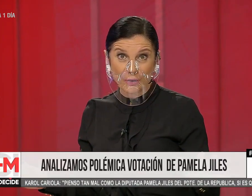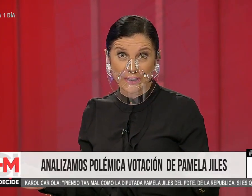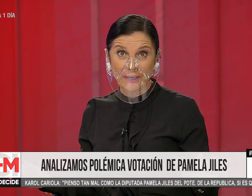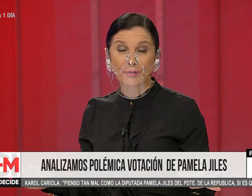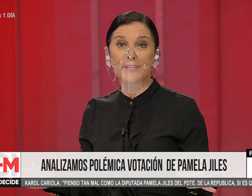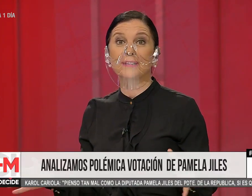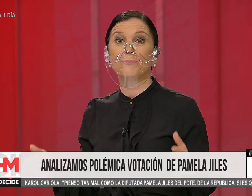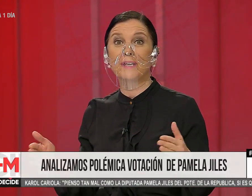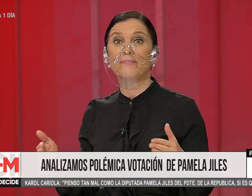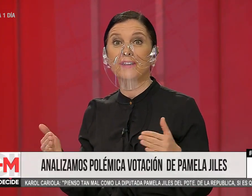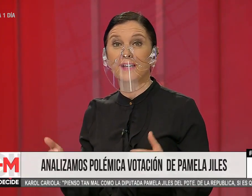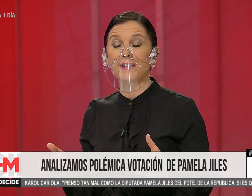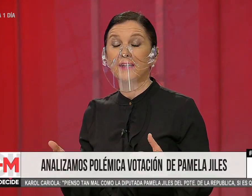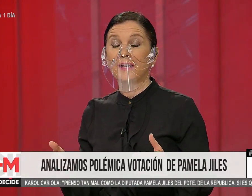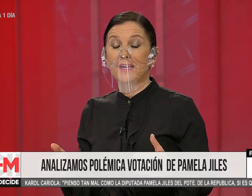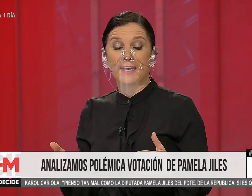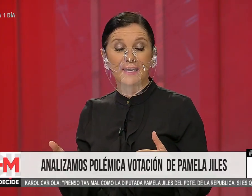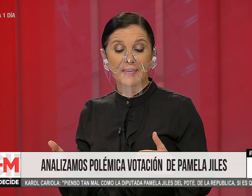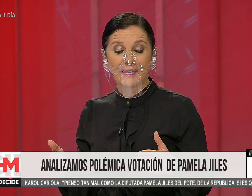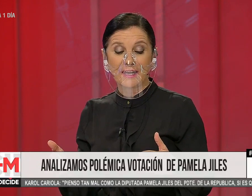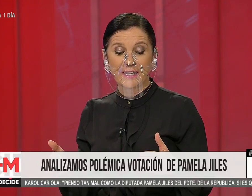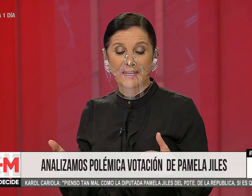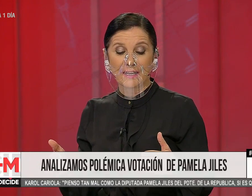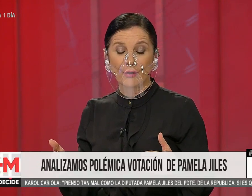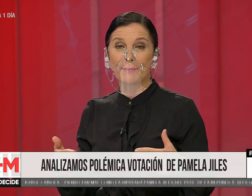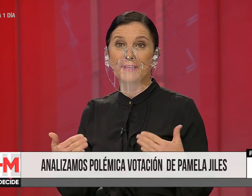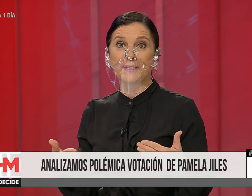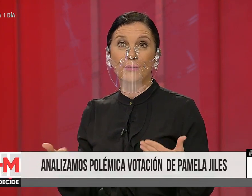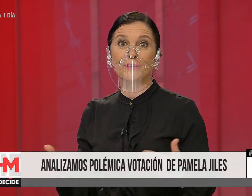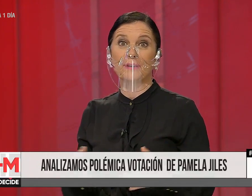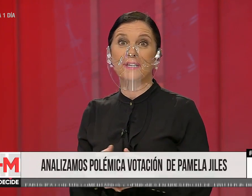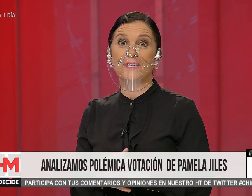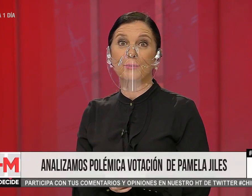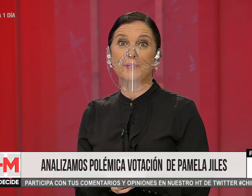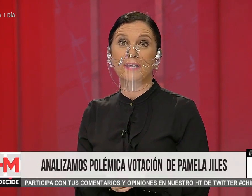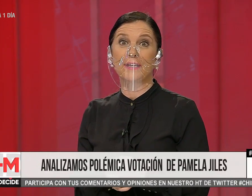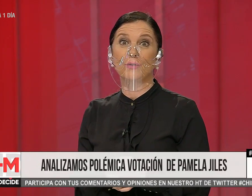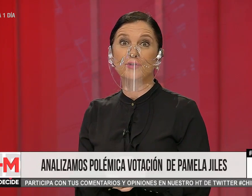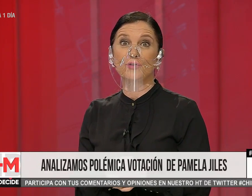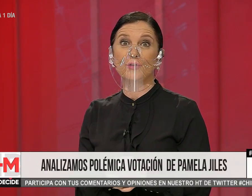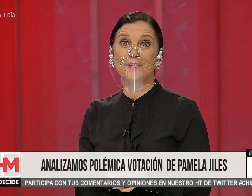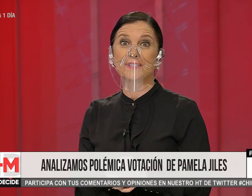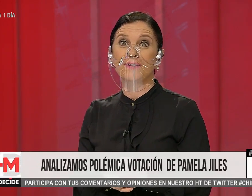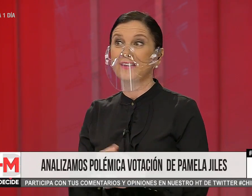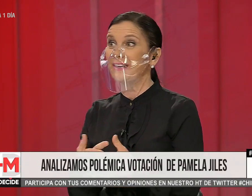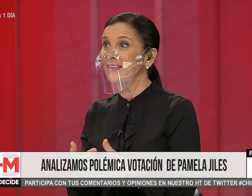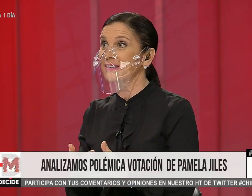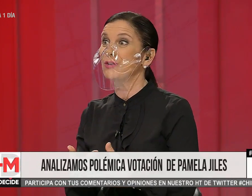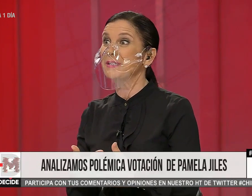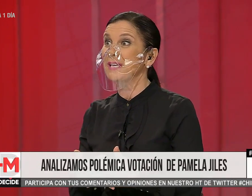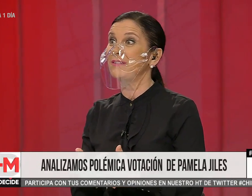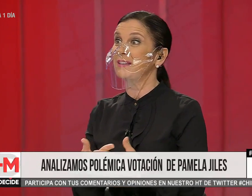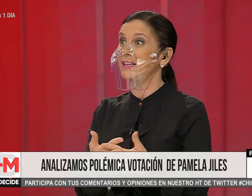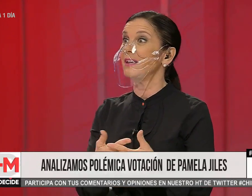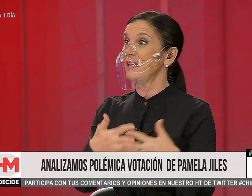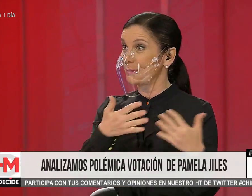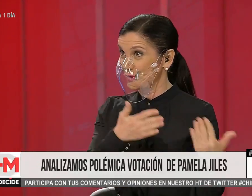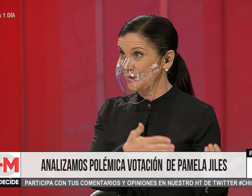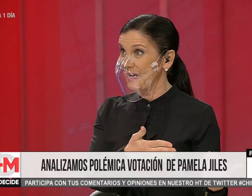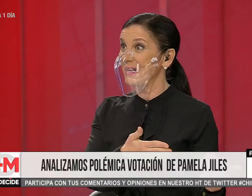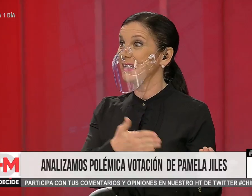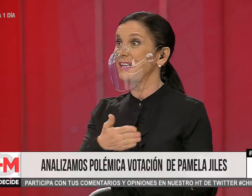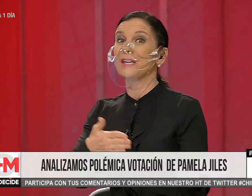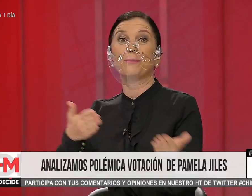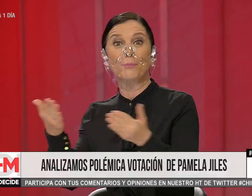esas opiniones. Entonces, también es verdad que lo que pretende justamente la diputada no es solo que se hable de ella, sino que se hable de